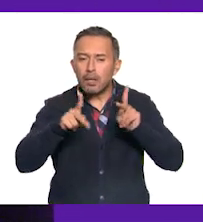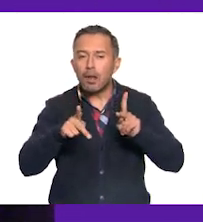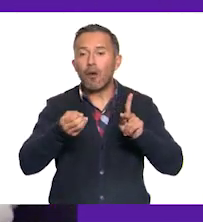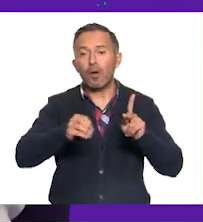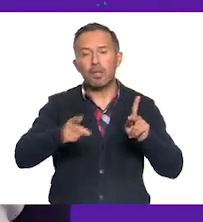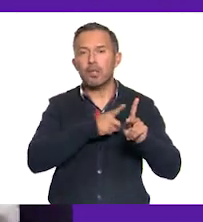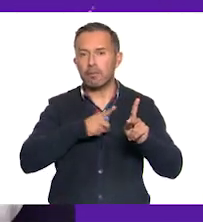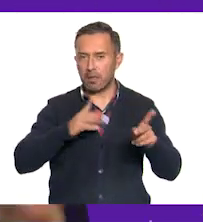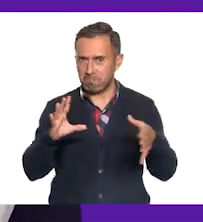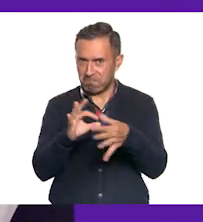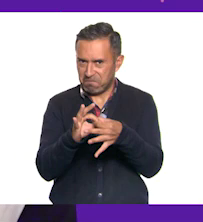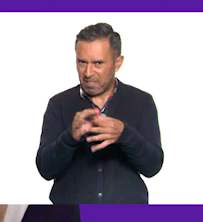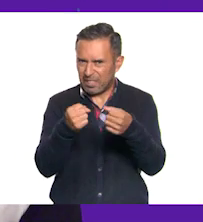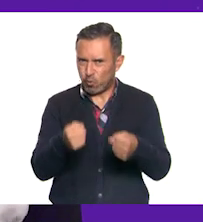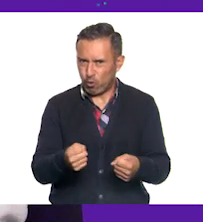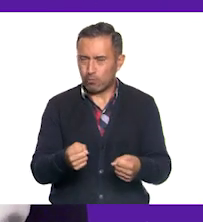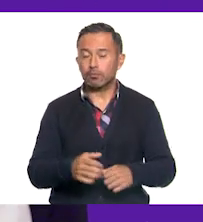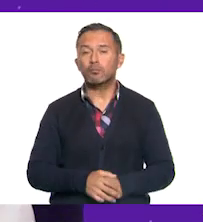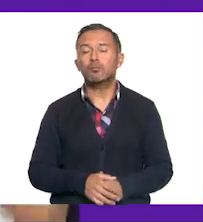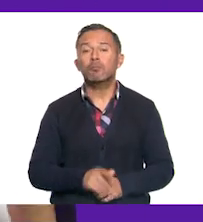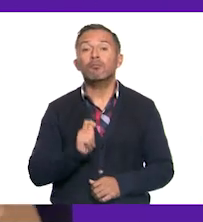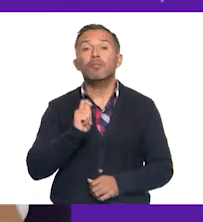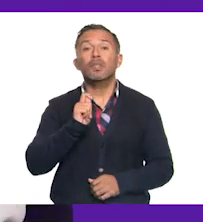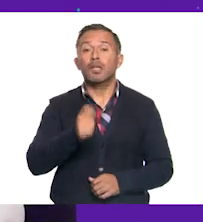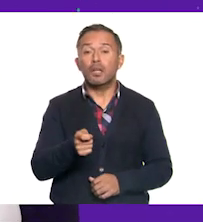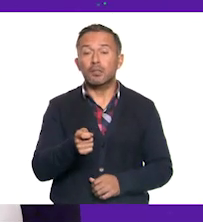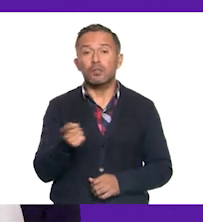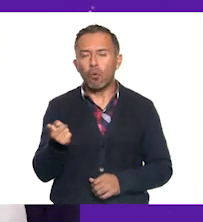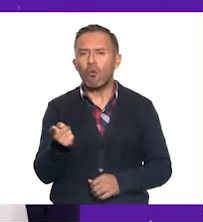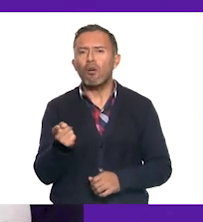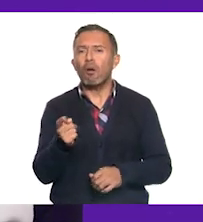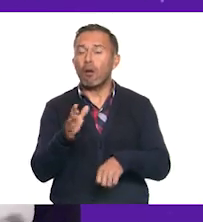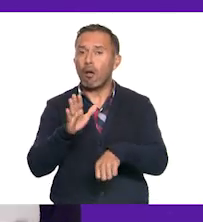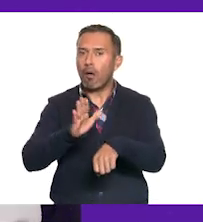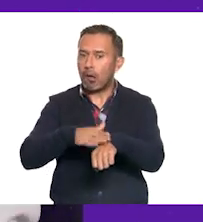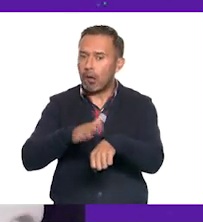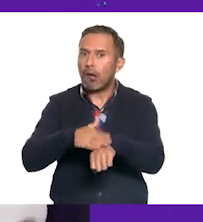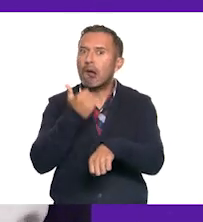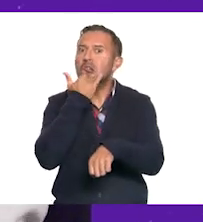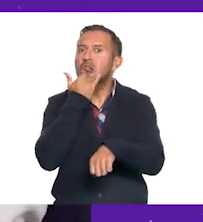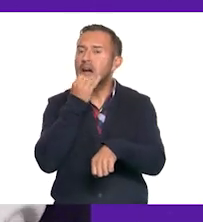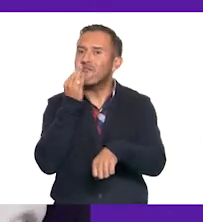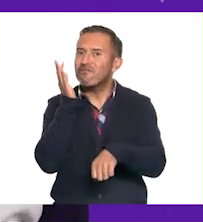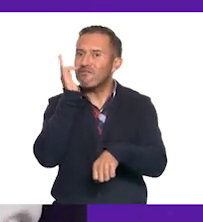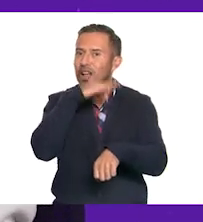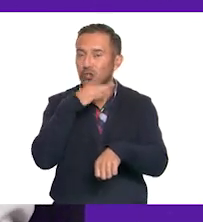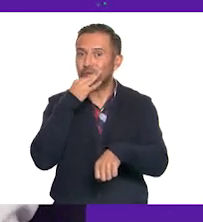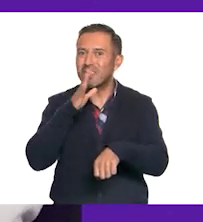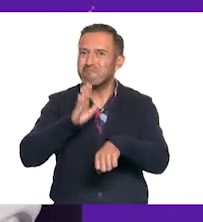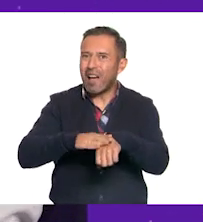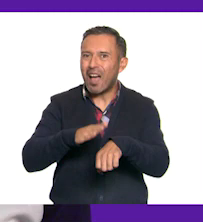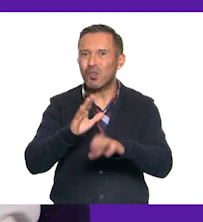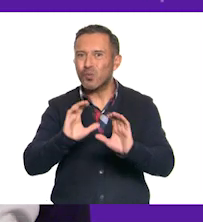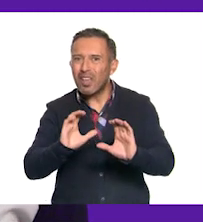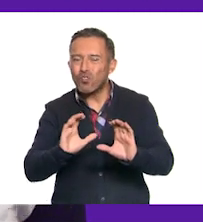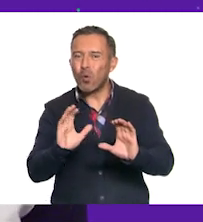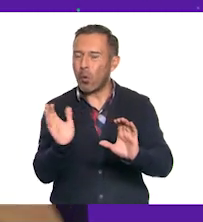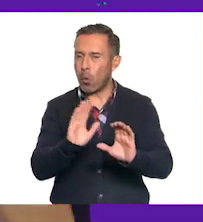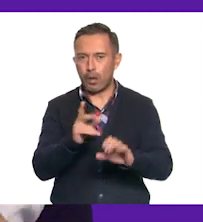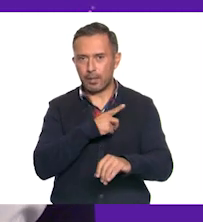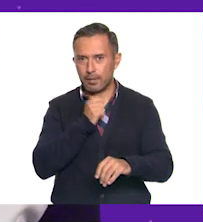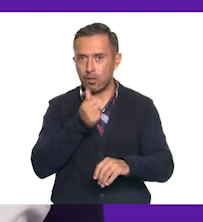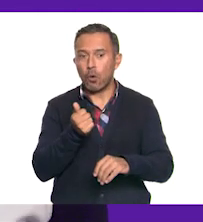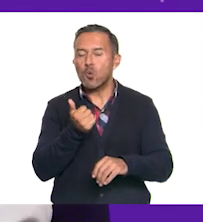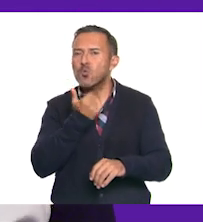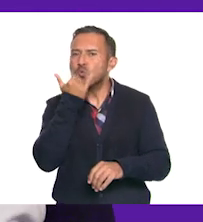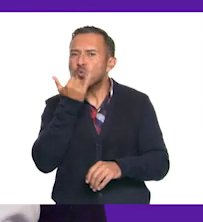verificados. Es decir, no deben contener ningún tipo de advertencia indicando que son inapropiados, sospechosos